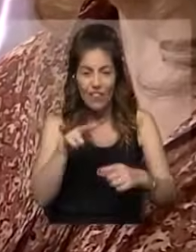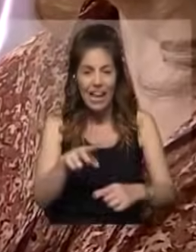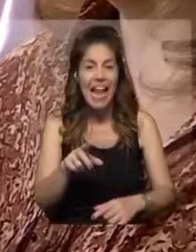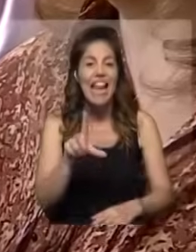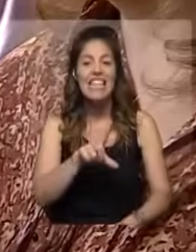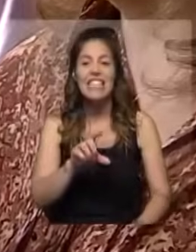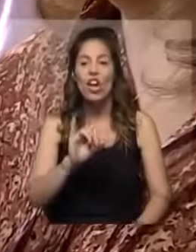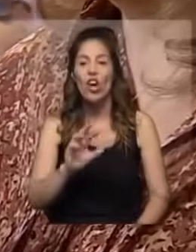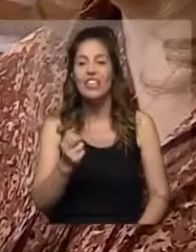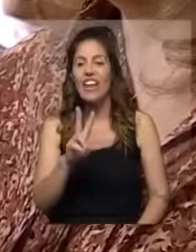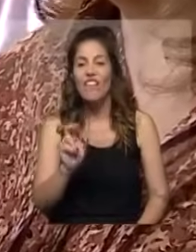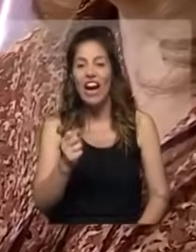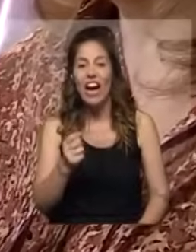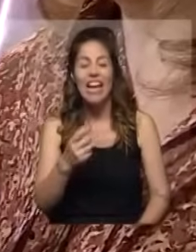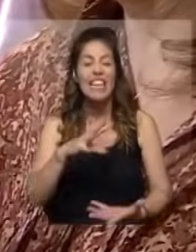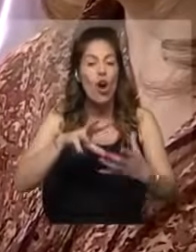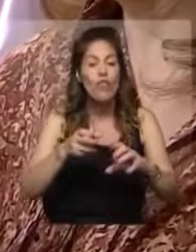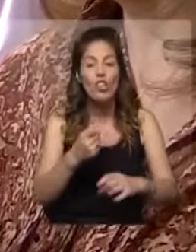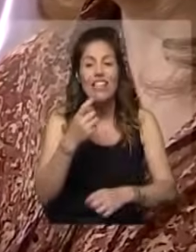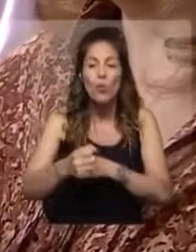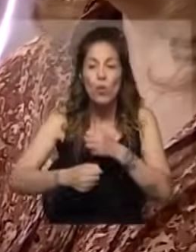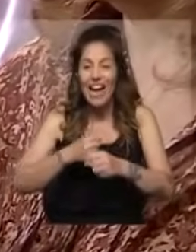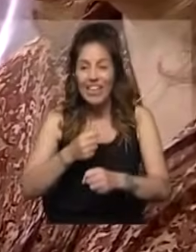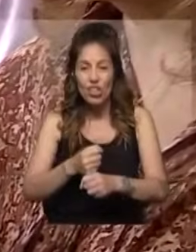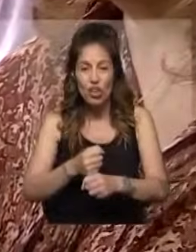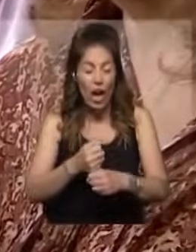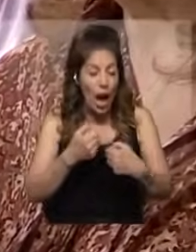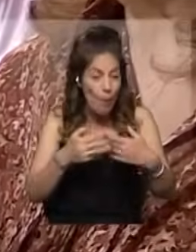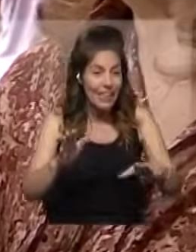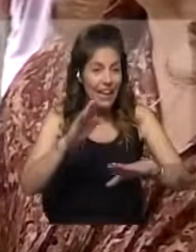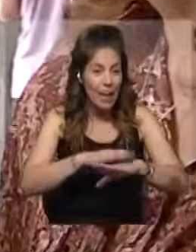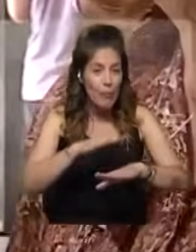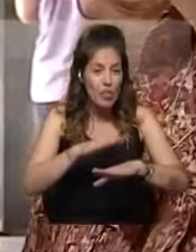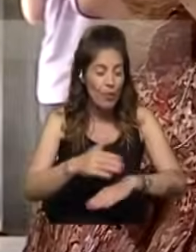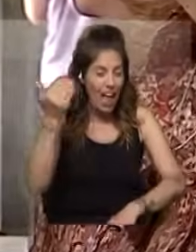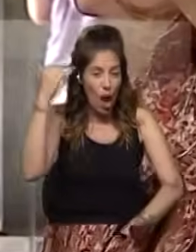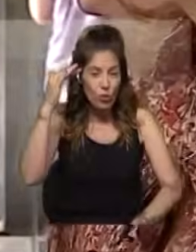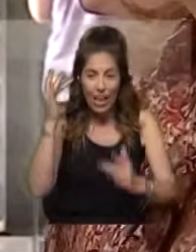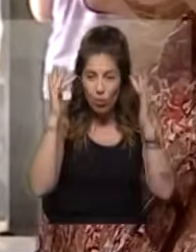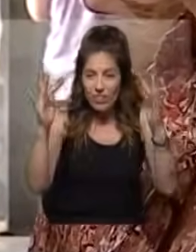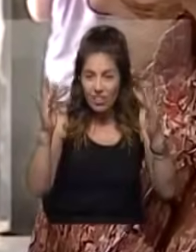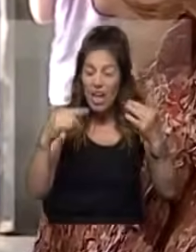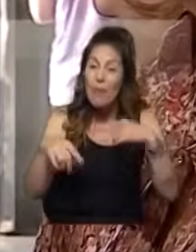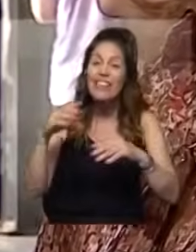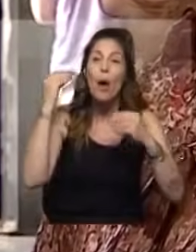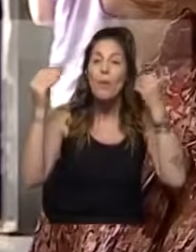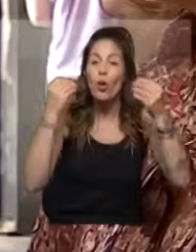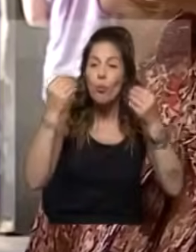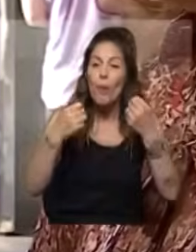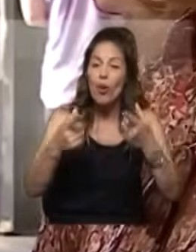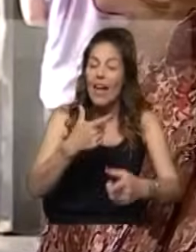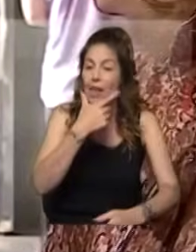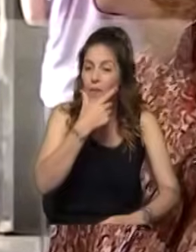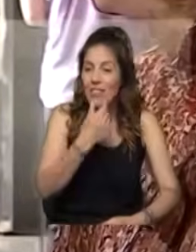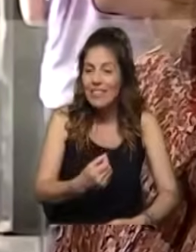este conflicto desde hace un año enteramente a partir de la responsabilidad de las autoridades de la educación que en vez de estar preocupadas por facilitar mejorar las